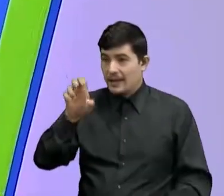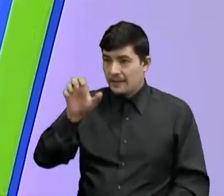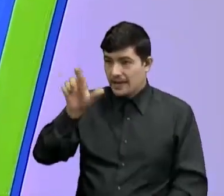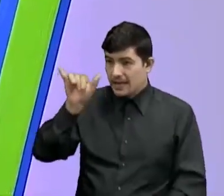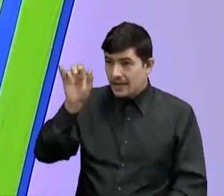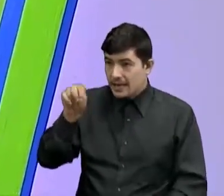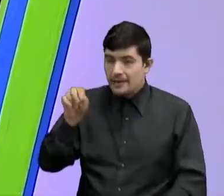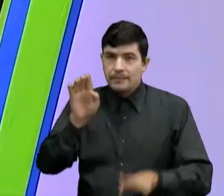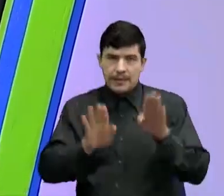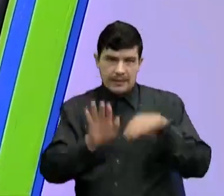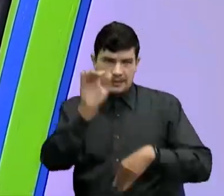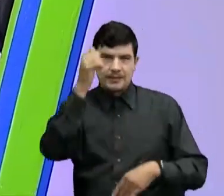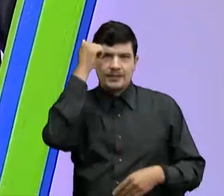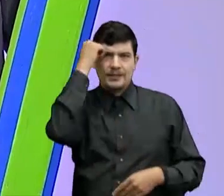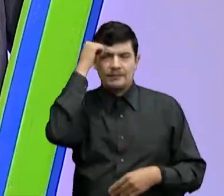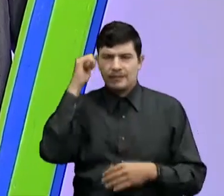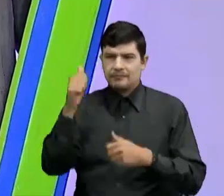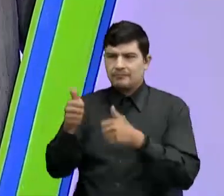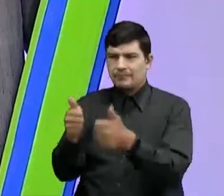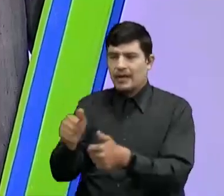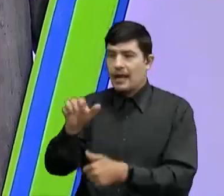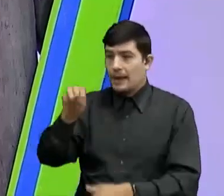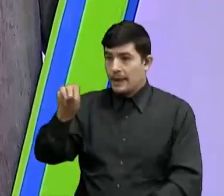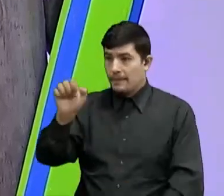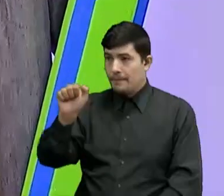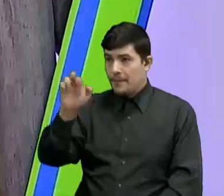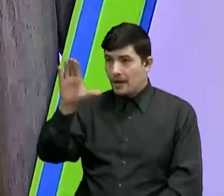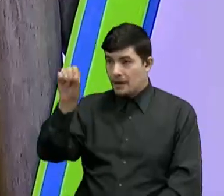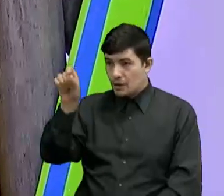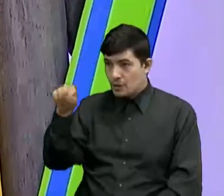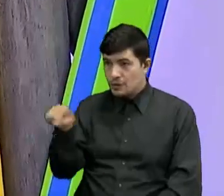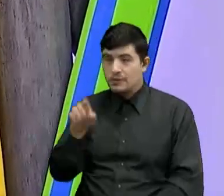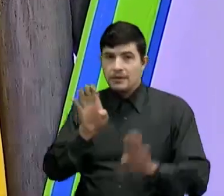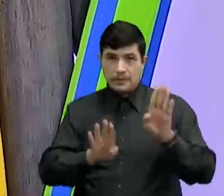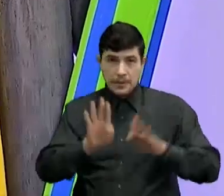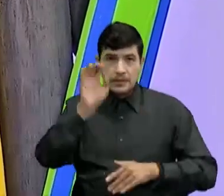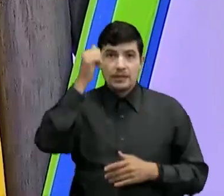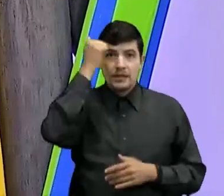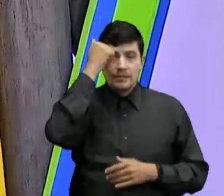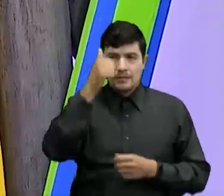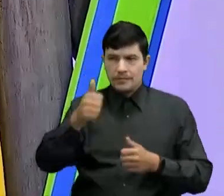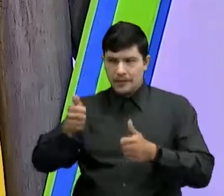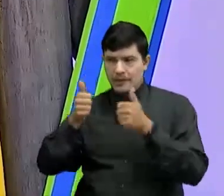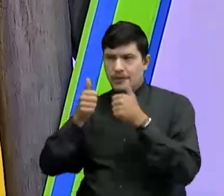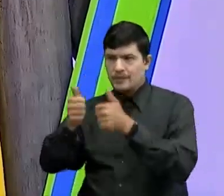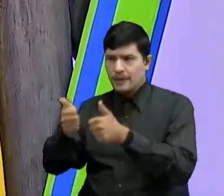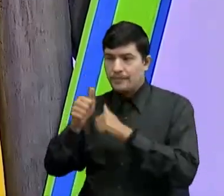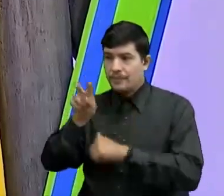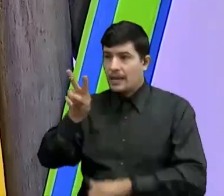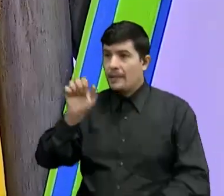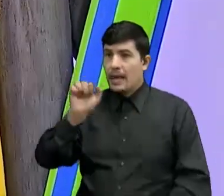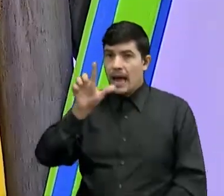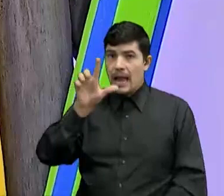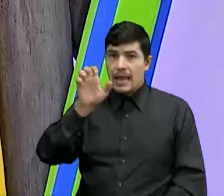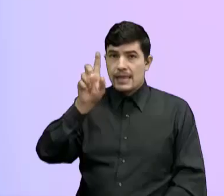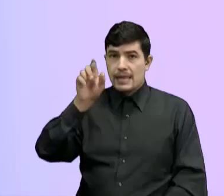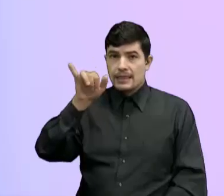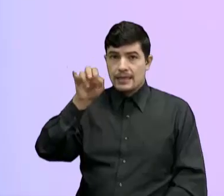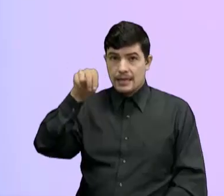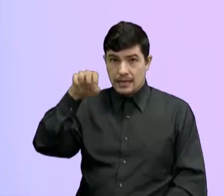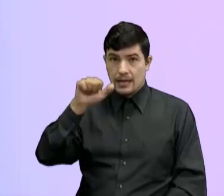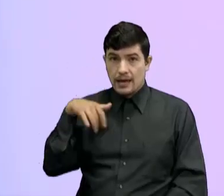Presente, Profe Muy bien Marcos vino Presente, Profe Muy bien Valentina vino